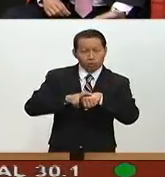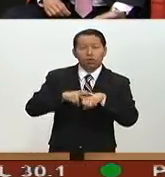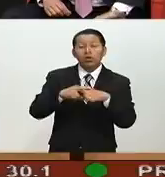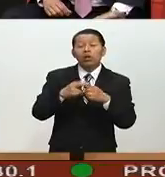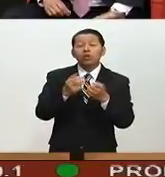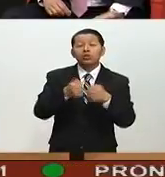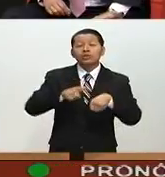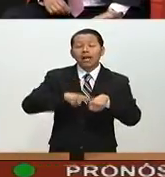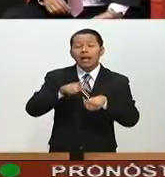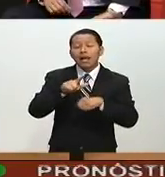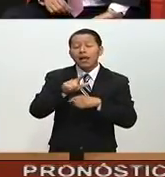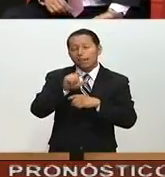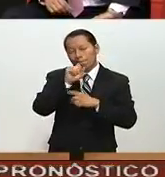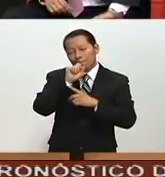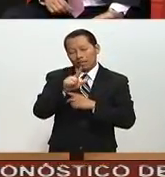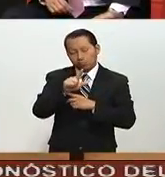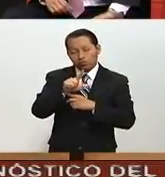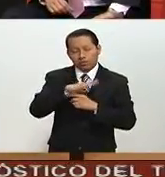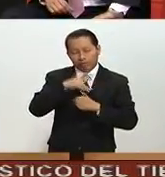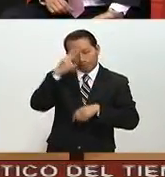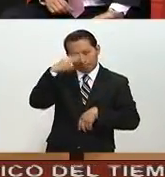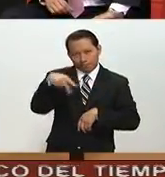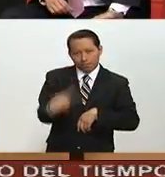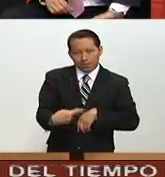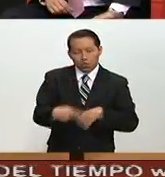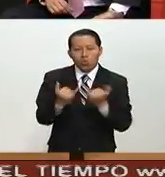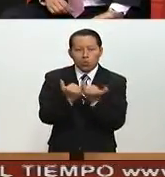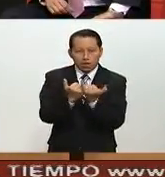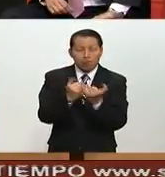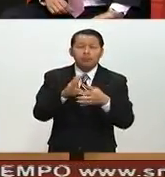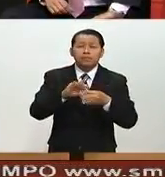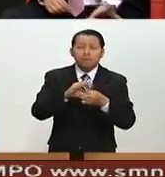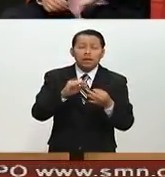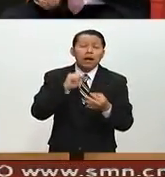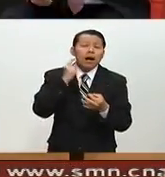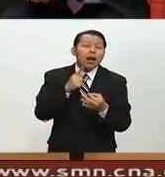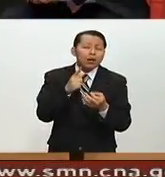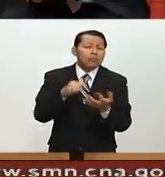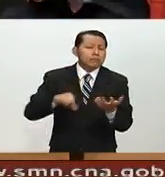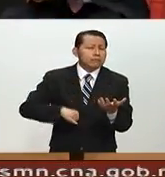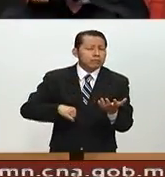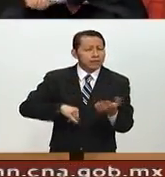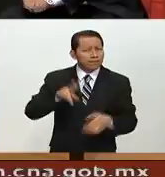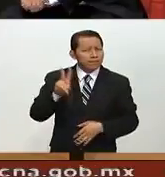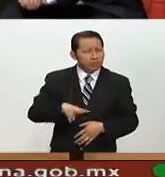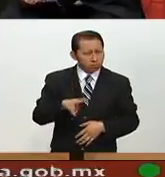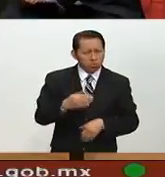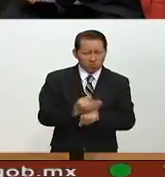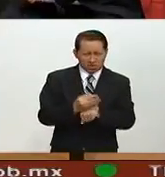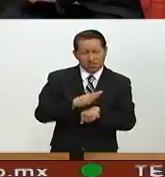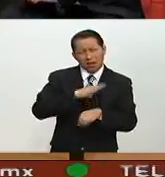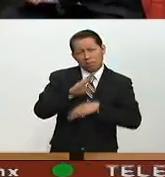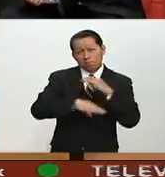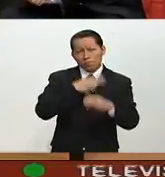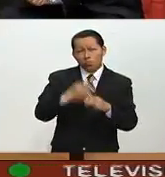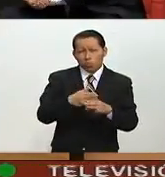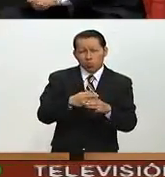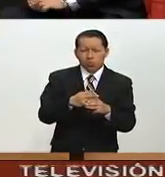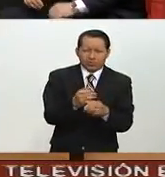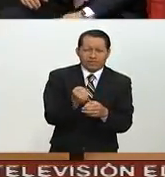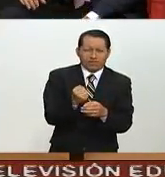Social Lab de México. Y nos va a hablar de algo muy interesante que además es una tendencia a nivel global, que